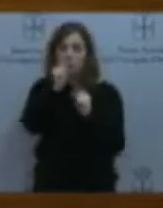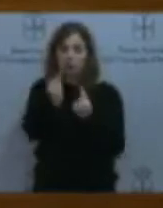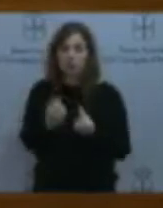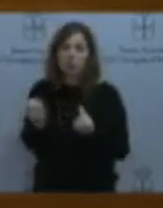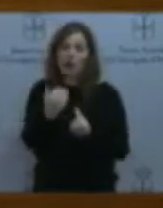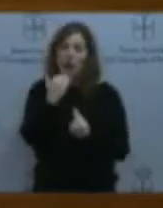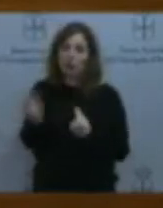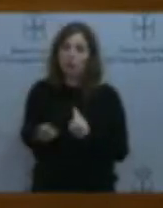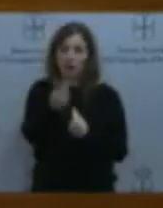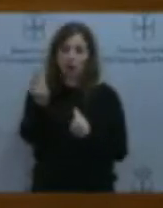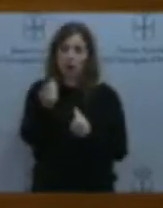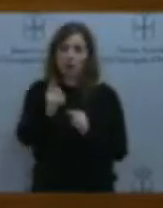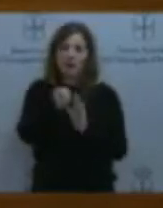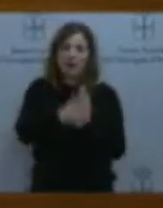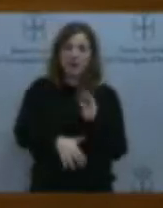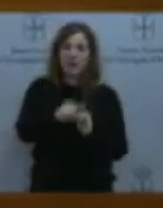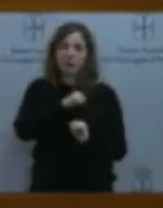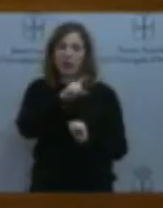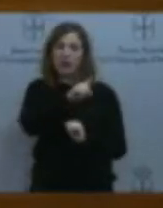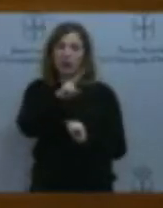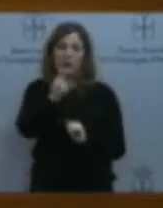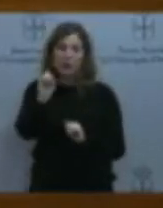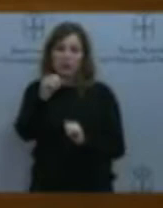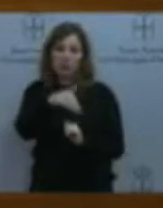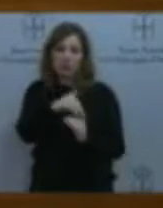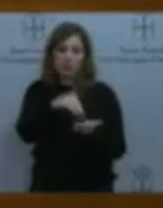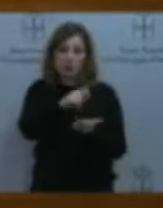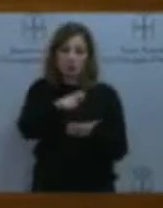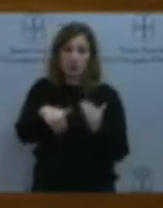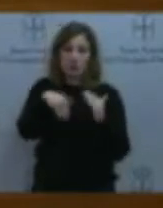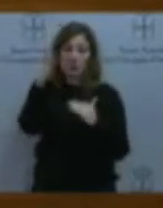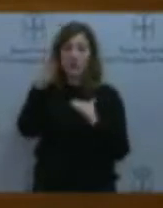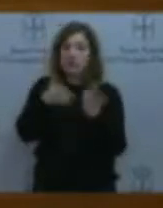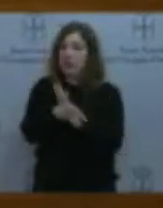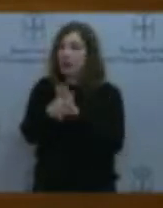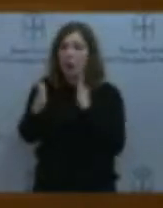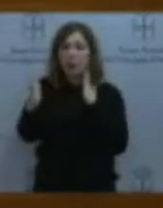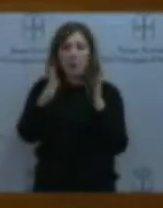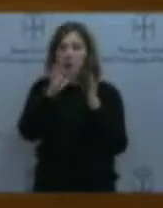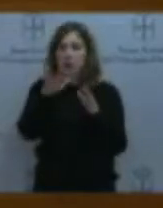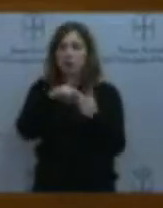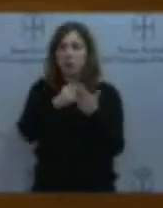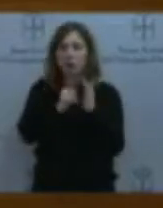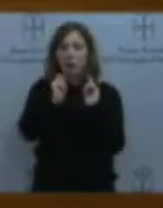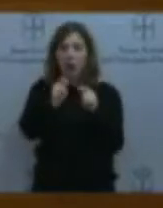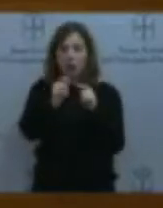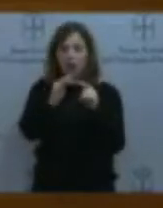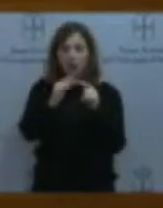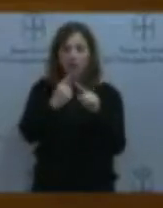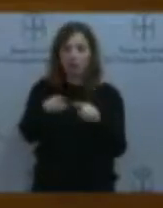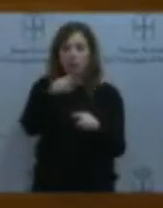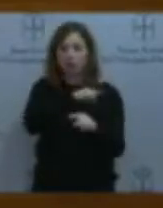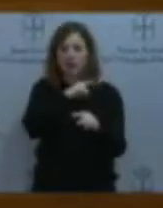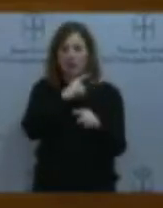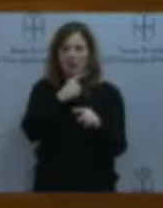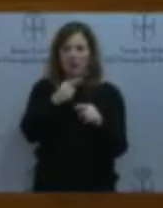mejor que en listas de espera con más de 120.000 personas. Es el momento de corregir el desfase sistemático entre el gasto